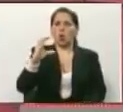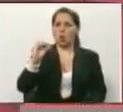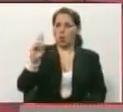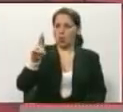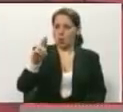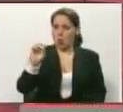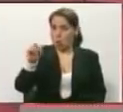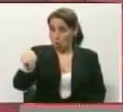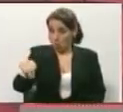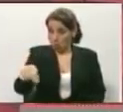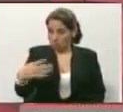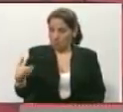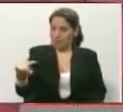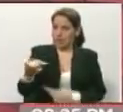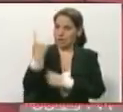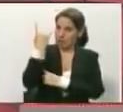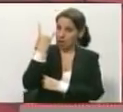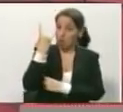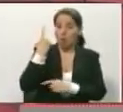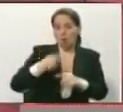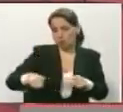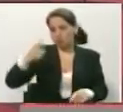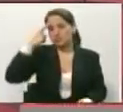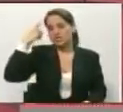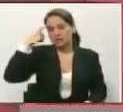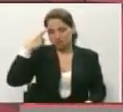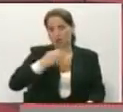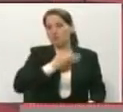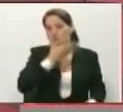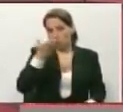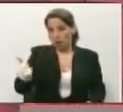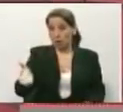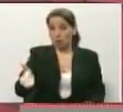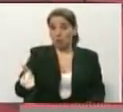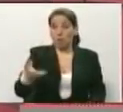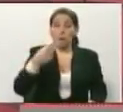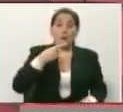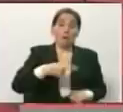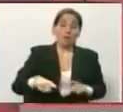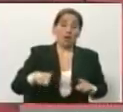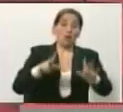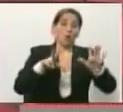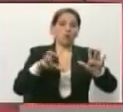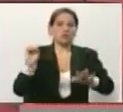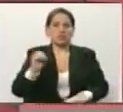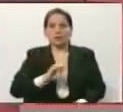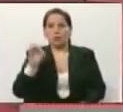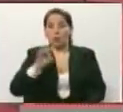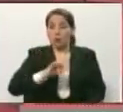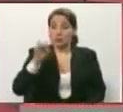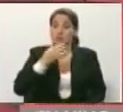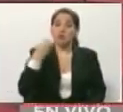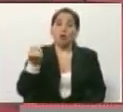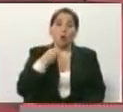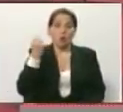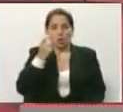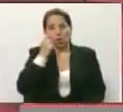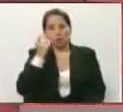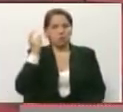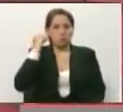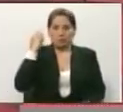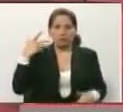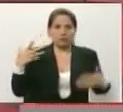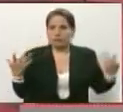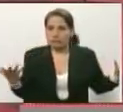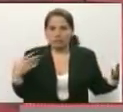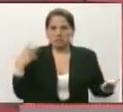engañados. Otros sí fueron porque sabían. Pero más del 80% muchachos y muchachas no sabían a qué iban.